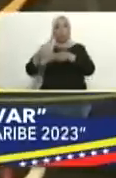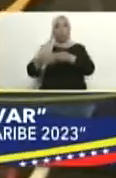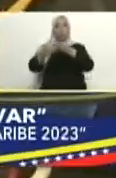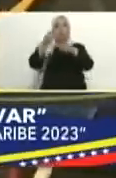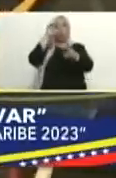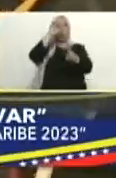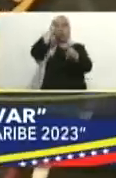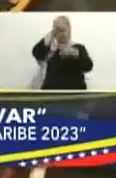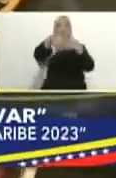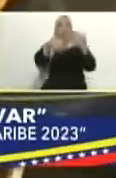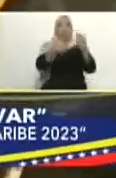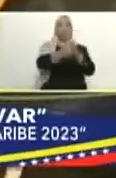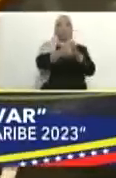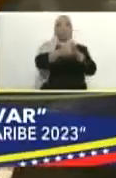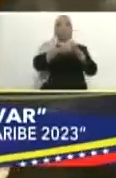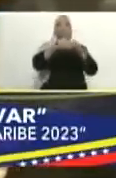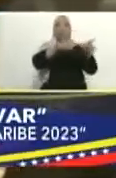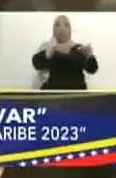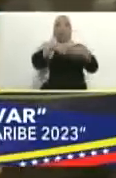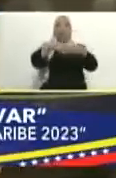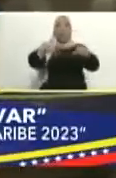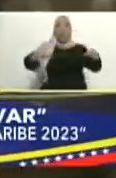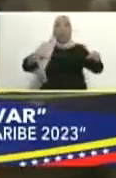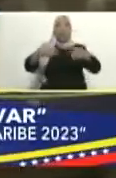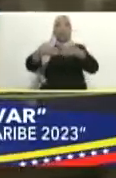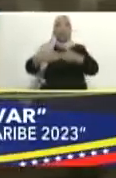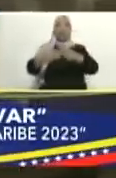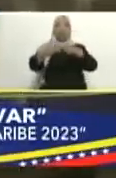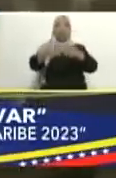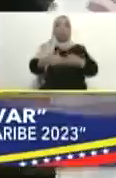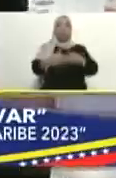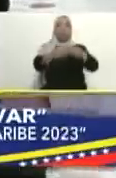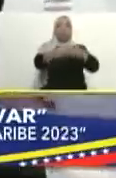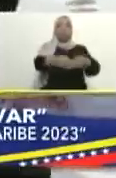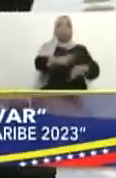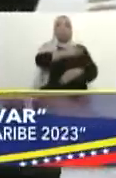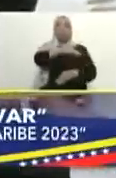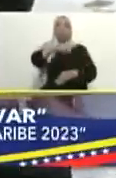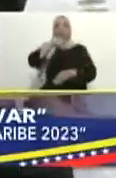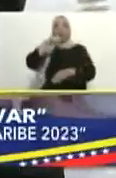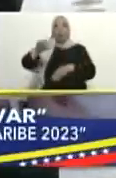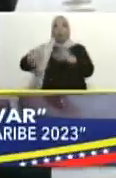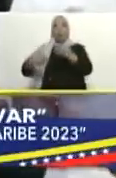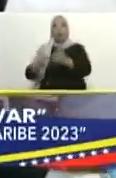poder arribar a puerto seguro. Que así sea. Adelante.